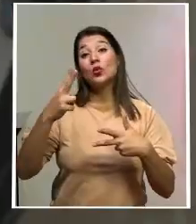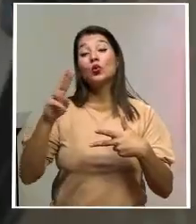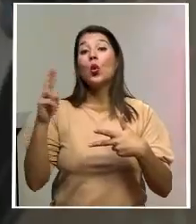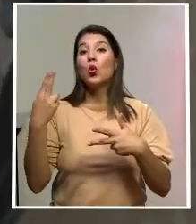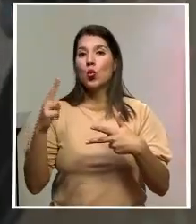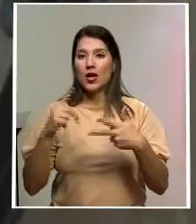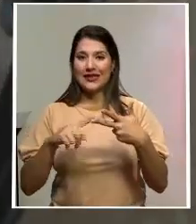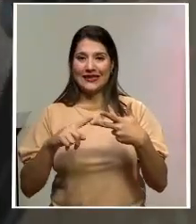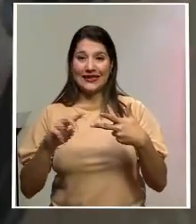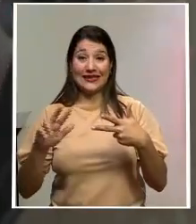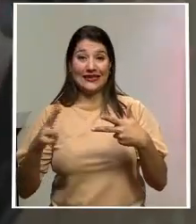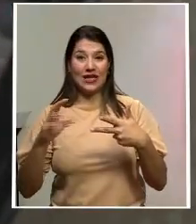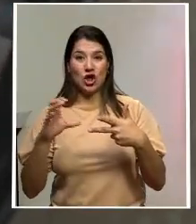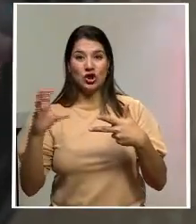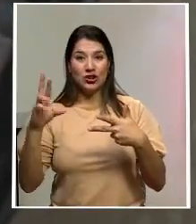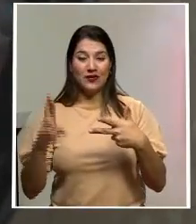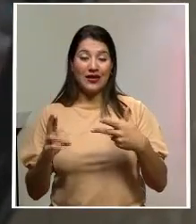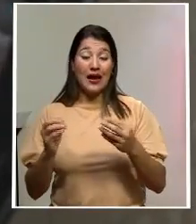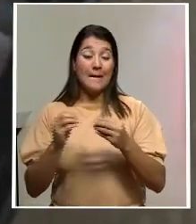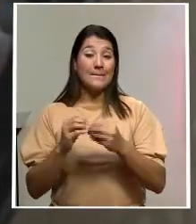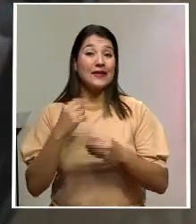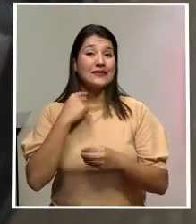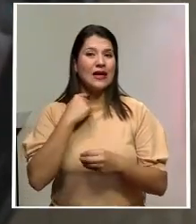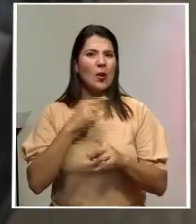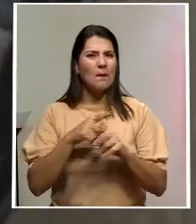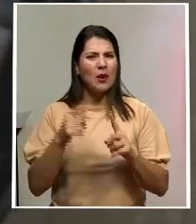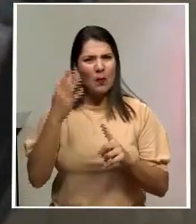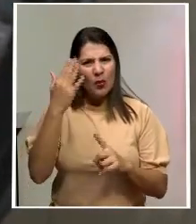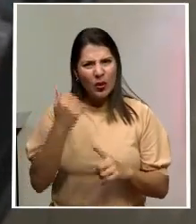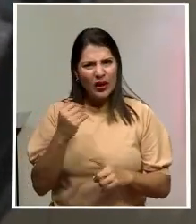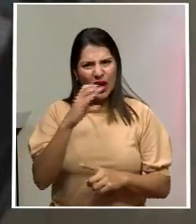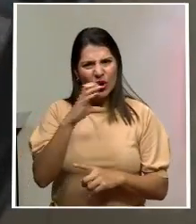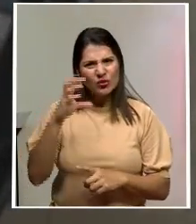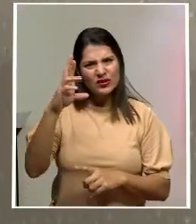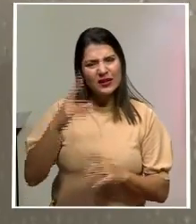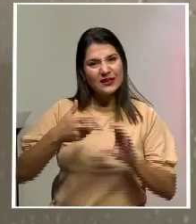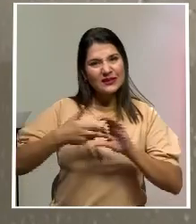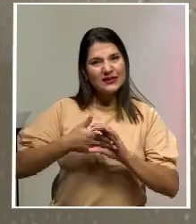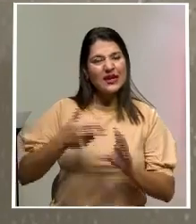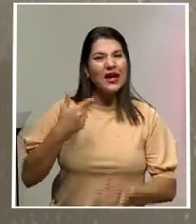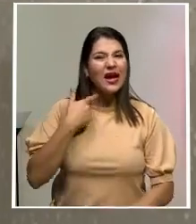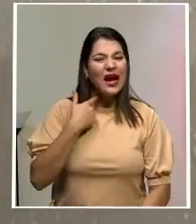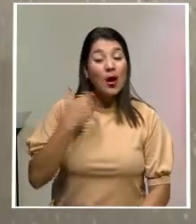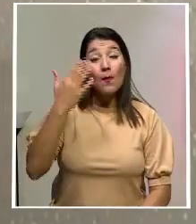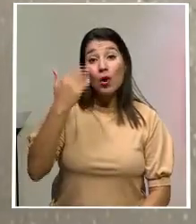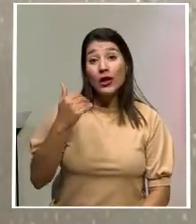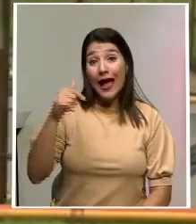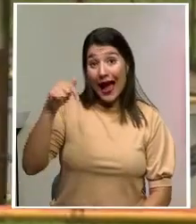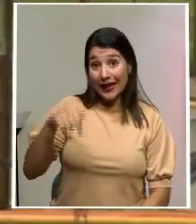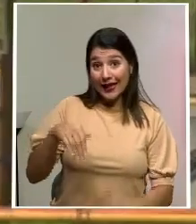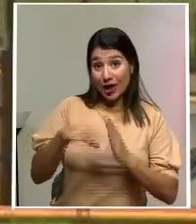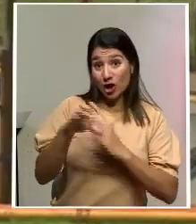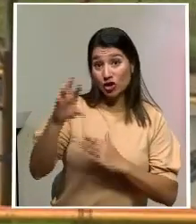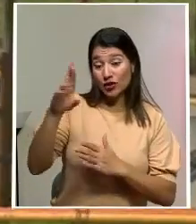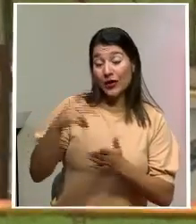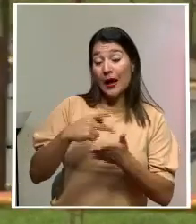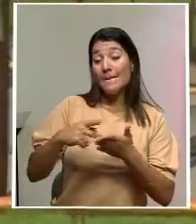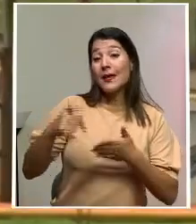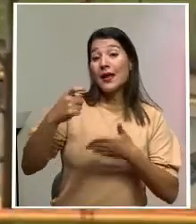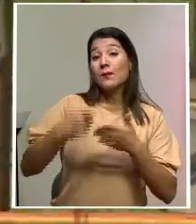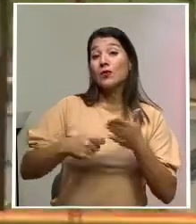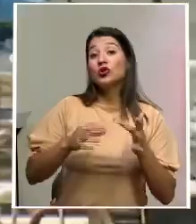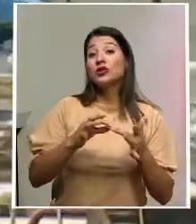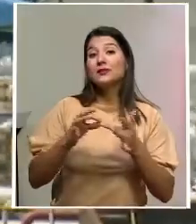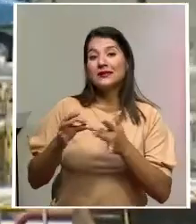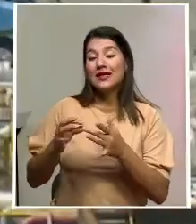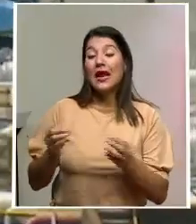para que en nuestro país la gasolina sea tan cara? Bueno, los combustibles en Costa Rica pagan un impuesto especial, más el